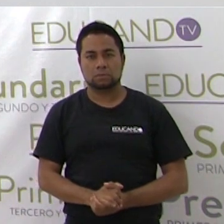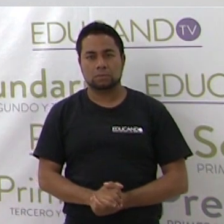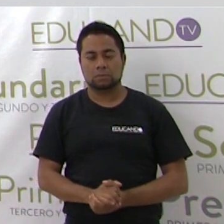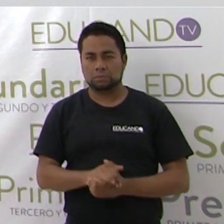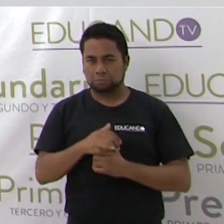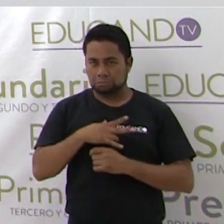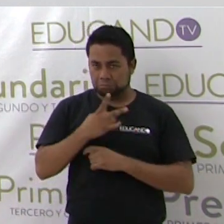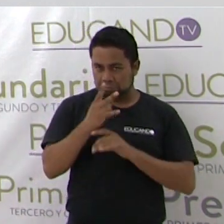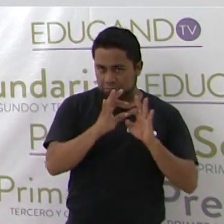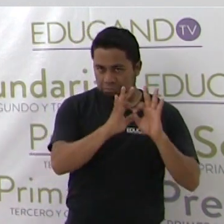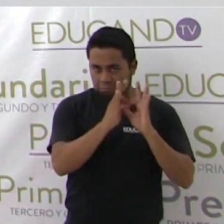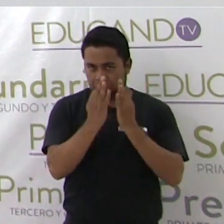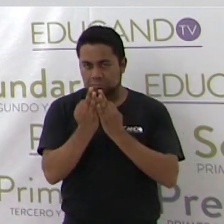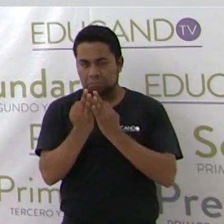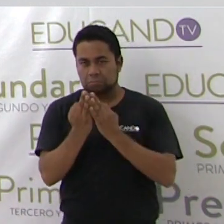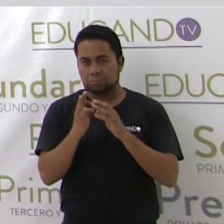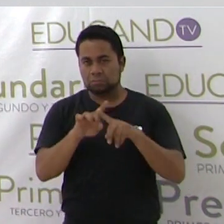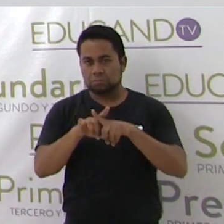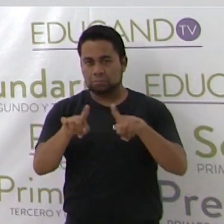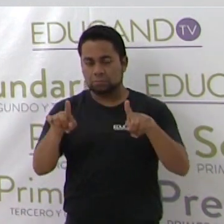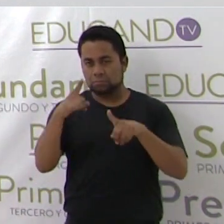dos maneras